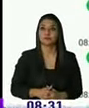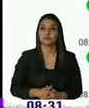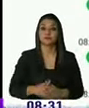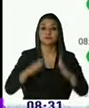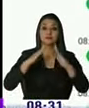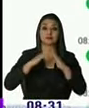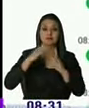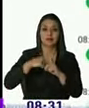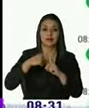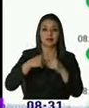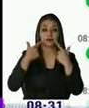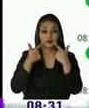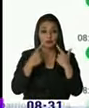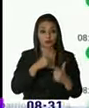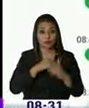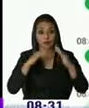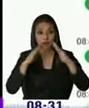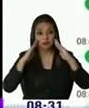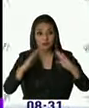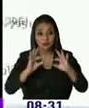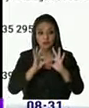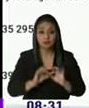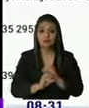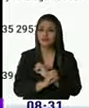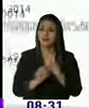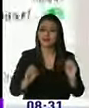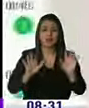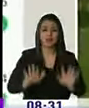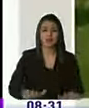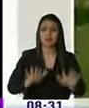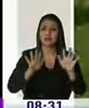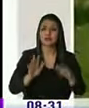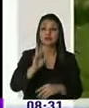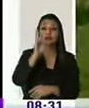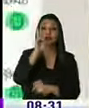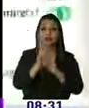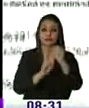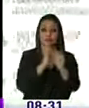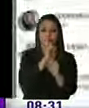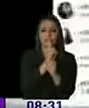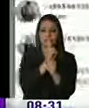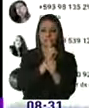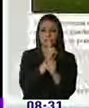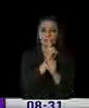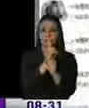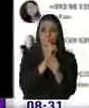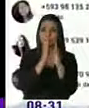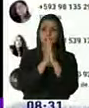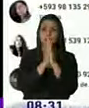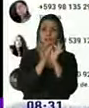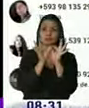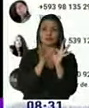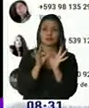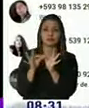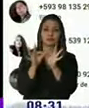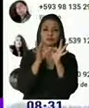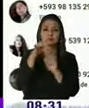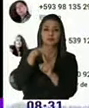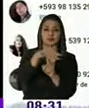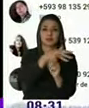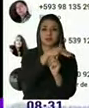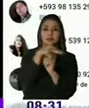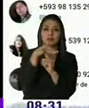y como los moradores dueños de casa no se preocupan, esto está así más de 2 años. Así que están pidiendo ayuda el parque de